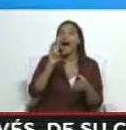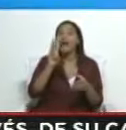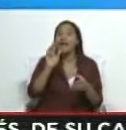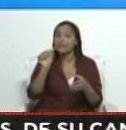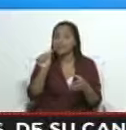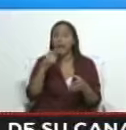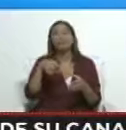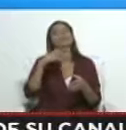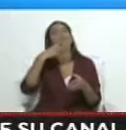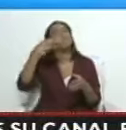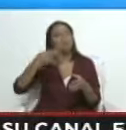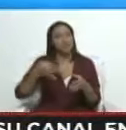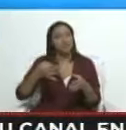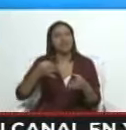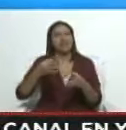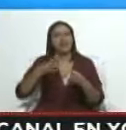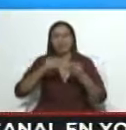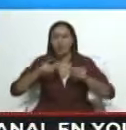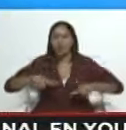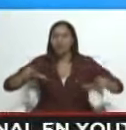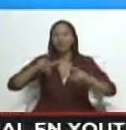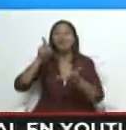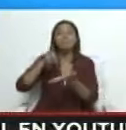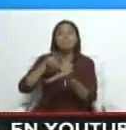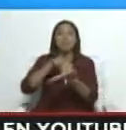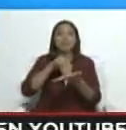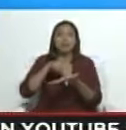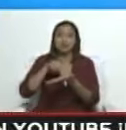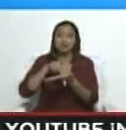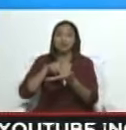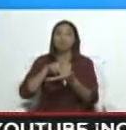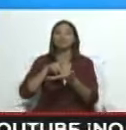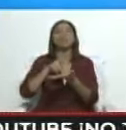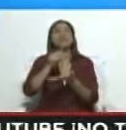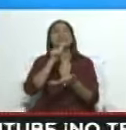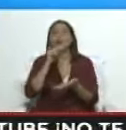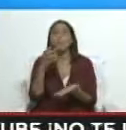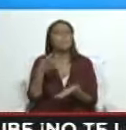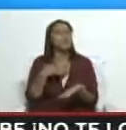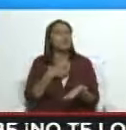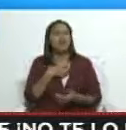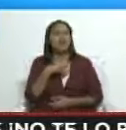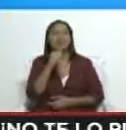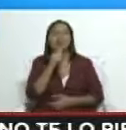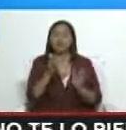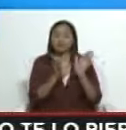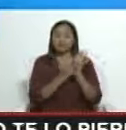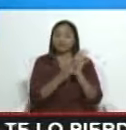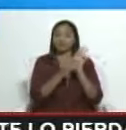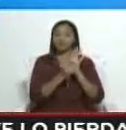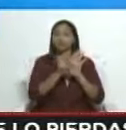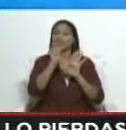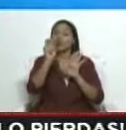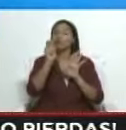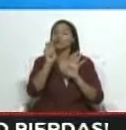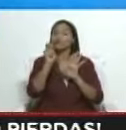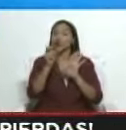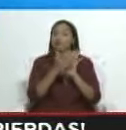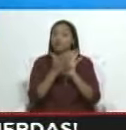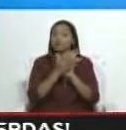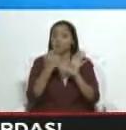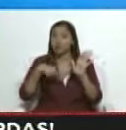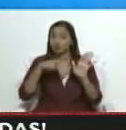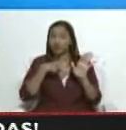serán verdaderos espacios para la participación y el protagonismo, como dice acá en la Constitución que nosotros defendimos